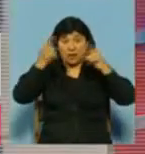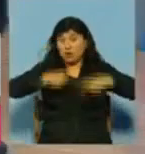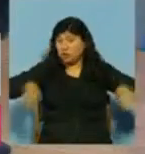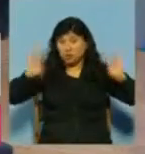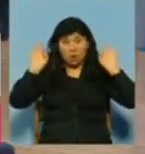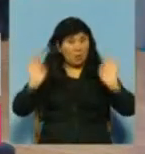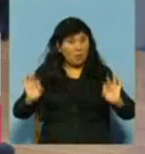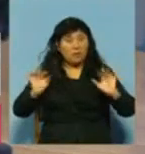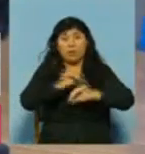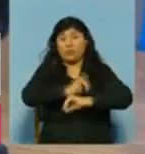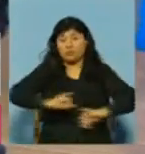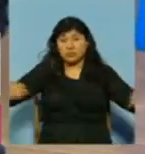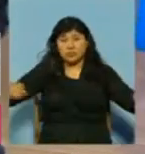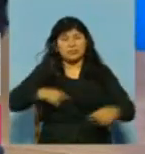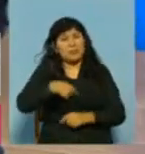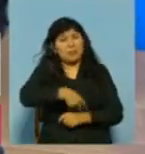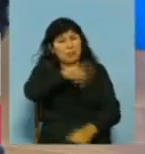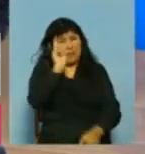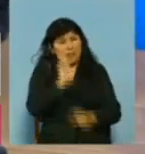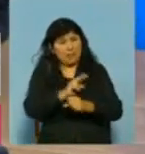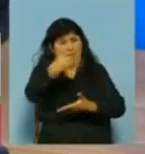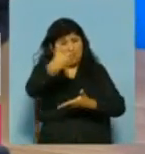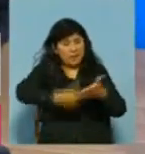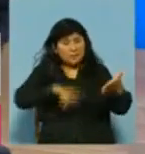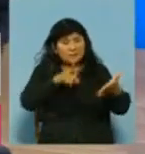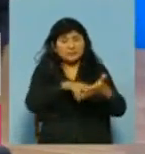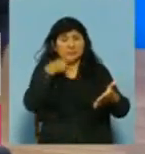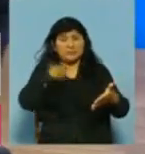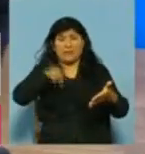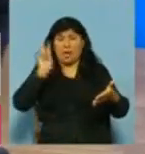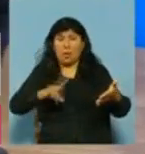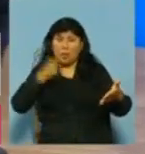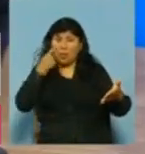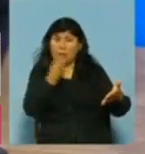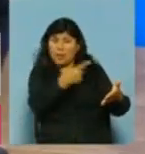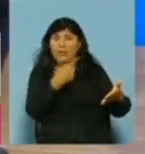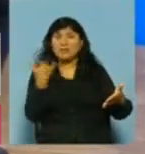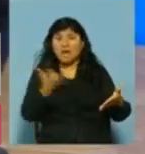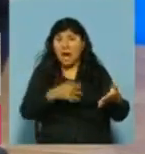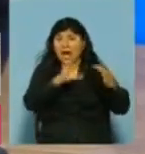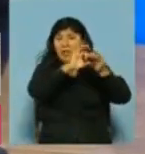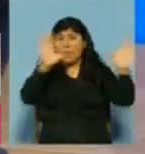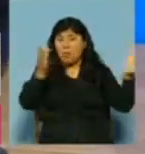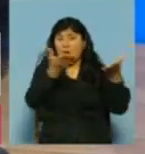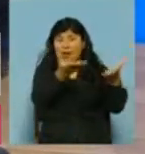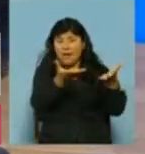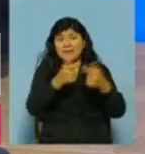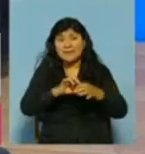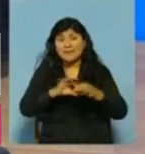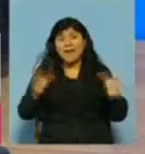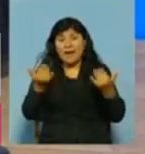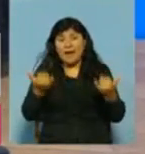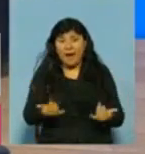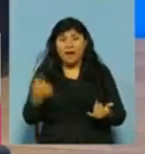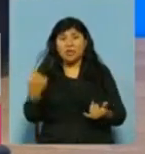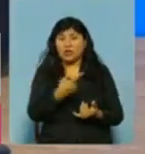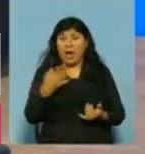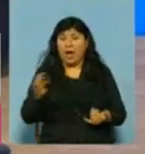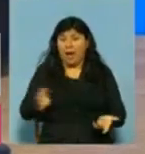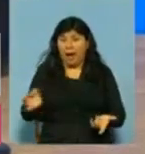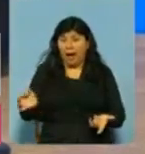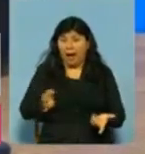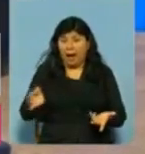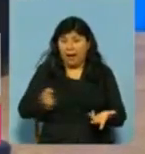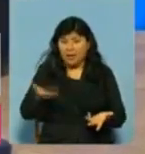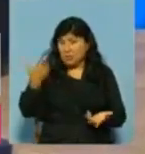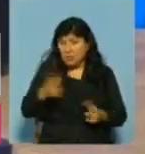donde vivimos en democracia, con tantos años de trabajo, recibir una intimidación de esta característica. Yo no recuerdo que pidan